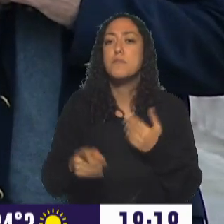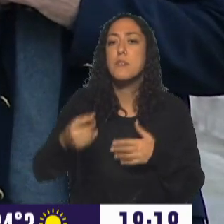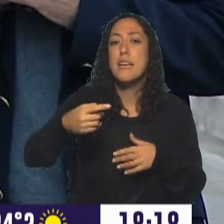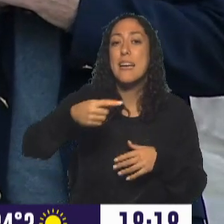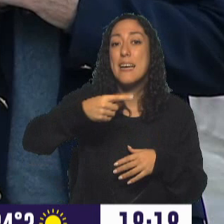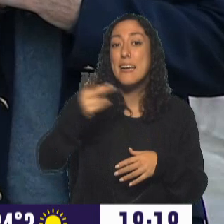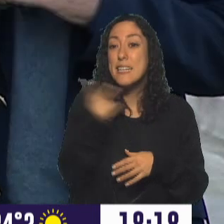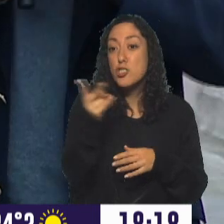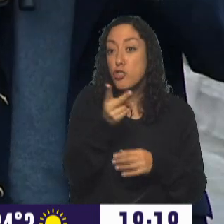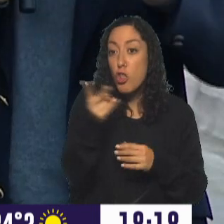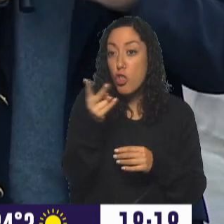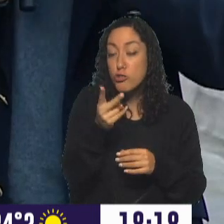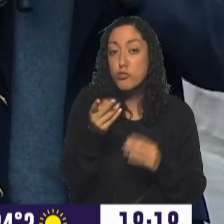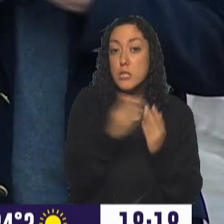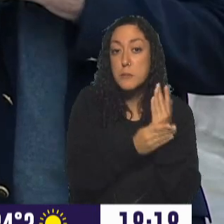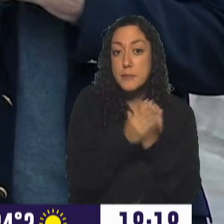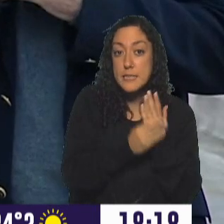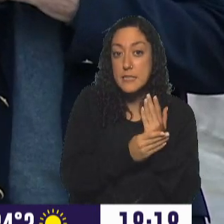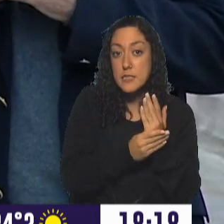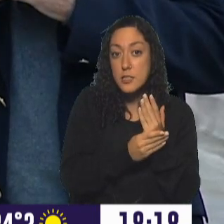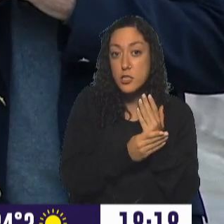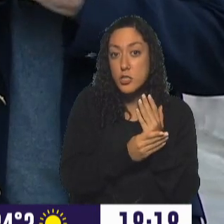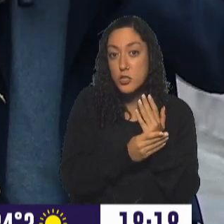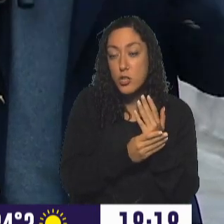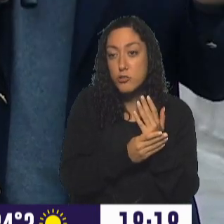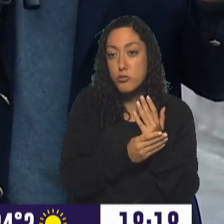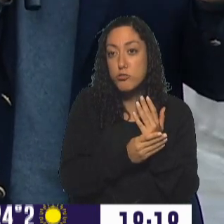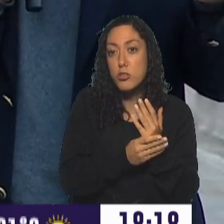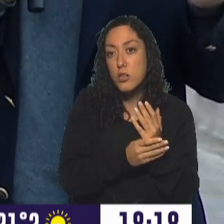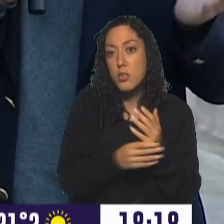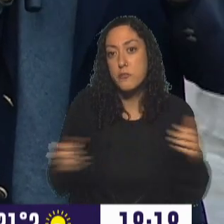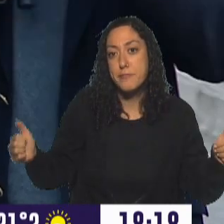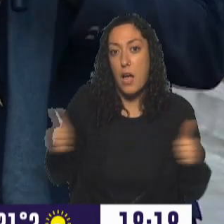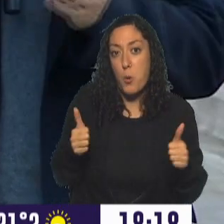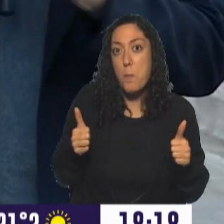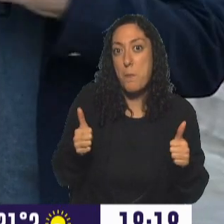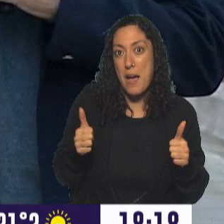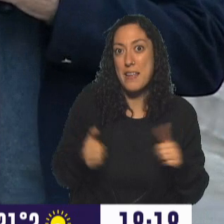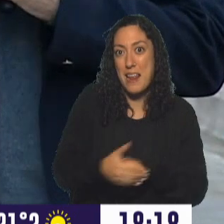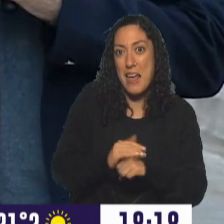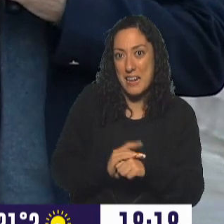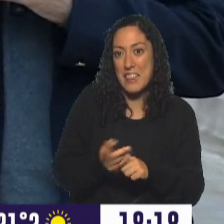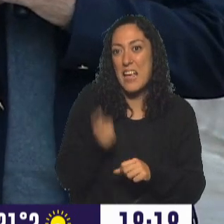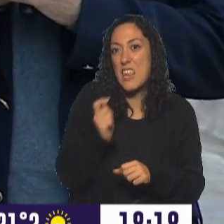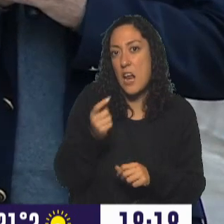estos dos que estamos viendo, dos ministros que estamos viendo allí en la acompañándolo, secundándolo a Larreta,